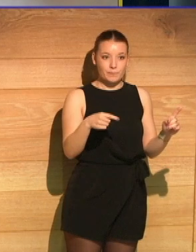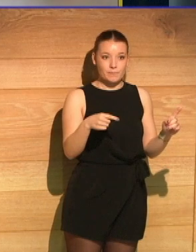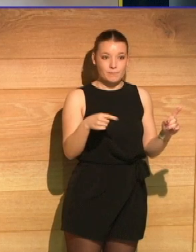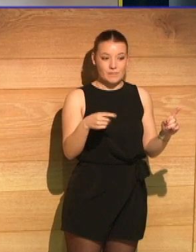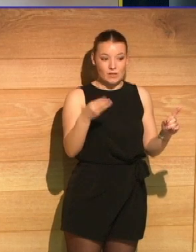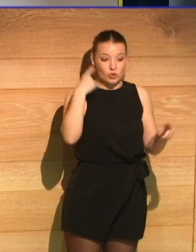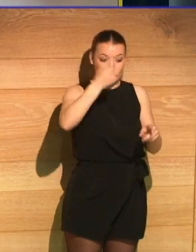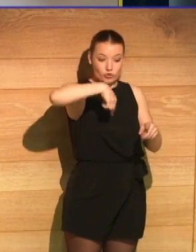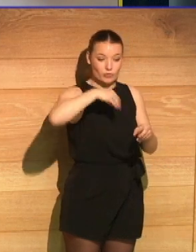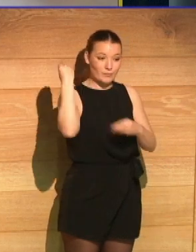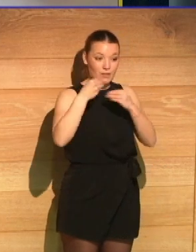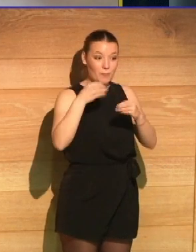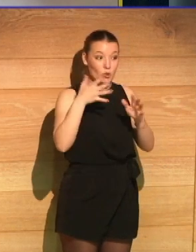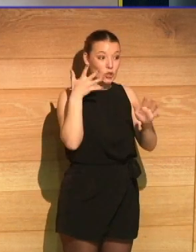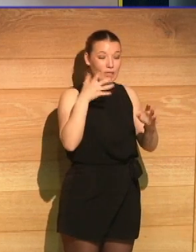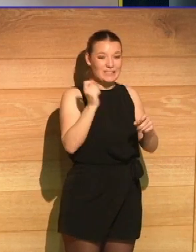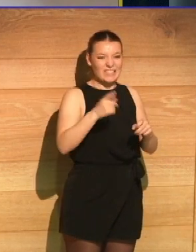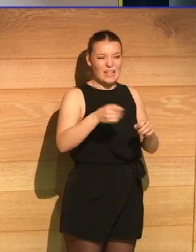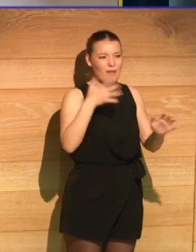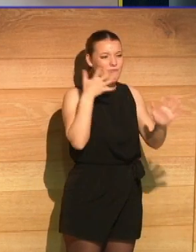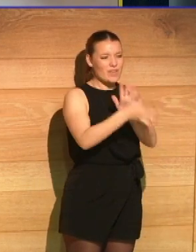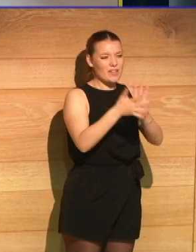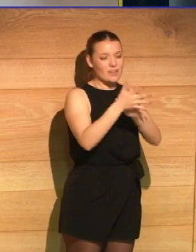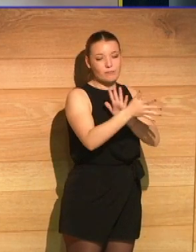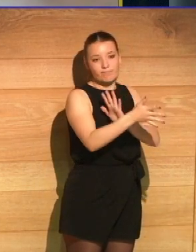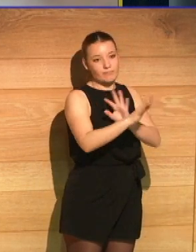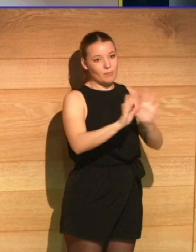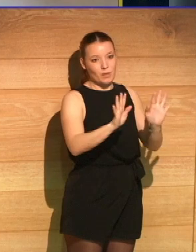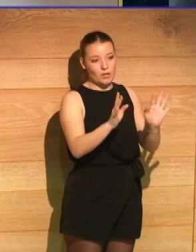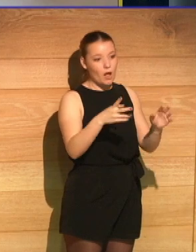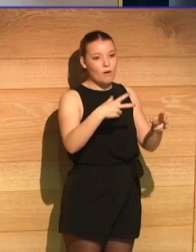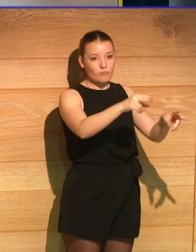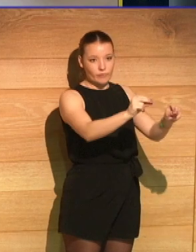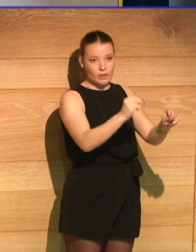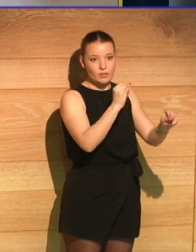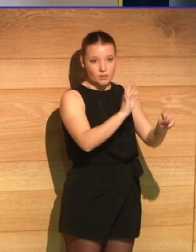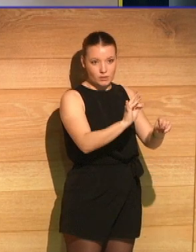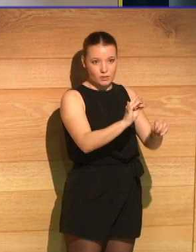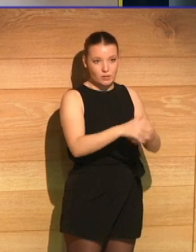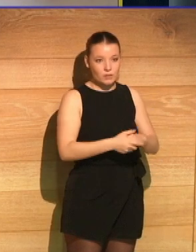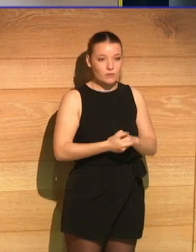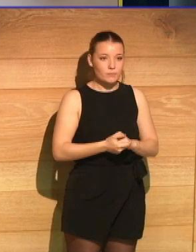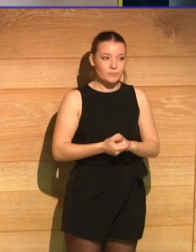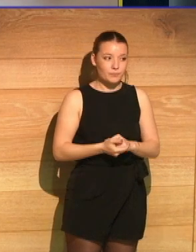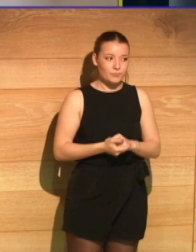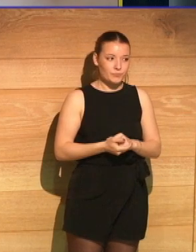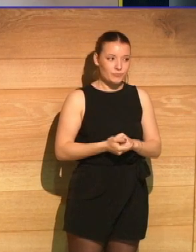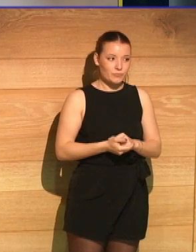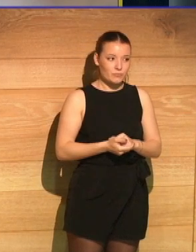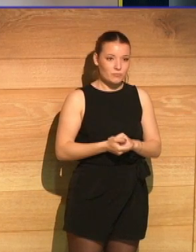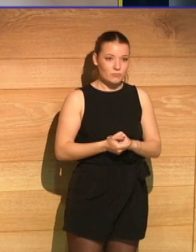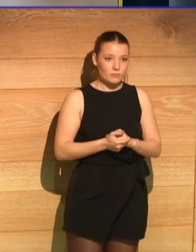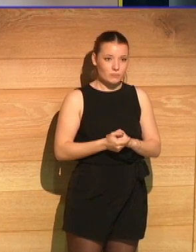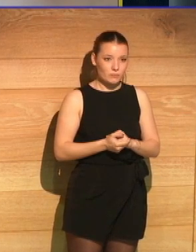no lo pueden ser. Es decir, que ya ni podemos seguir explotando recursos de esta velocidad, ni podemos